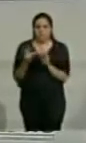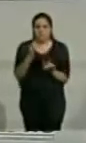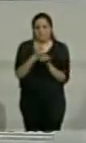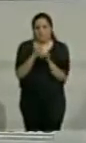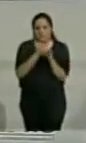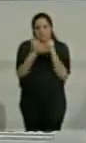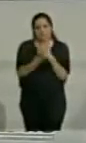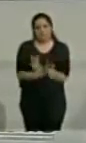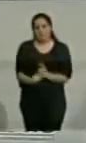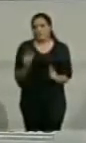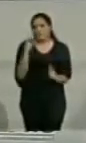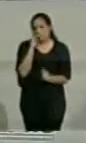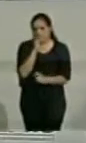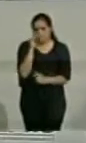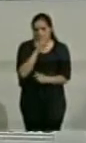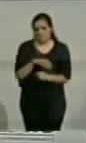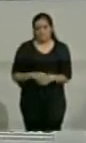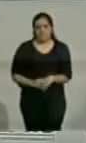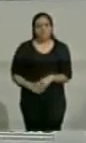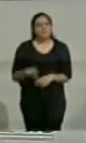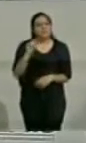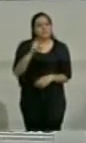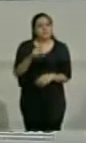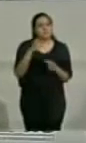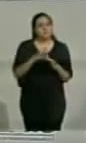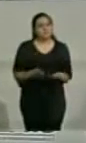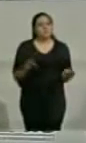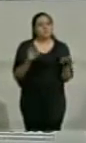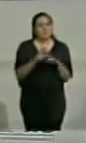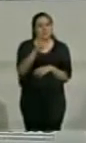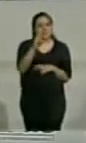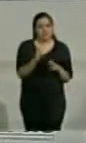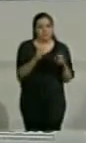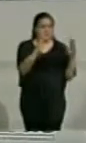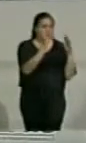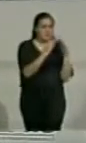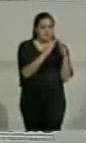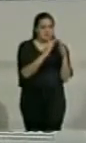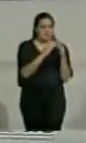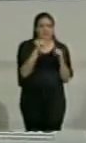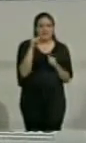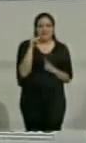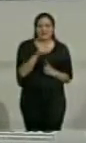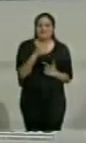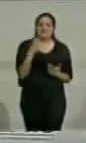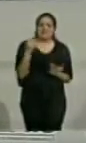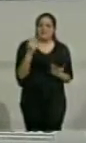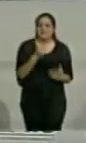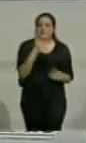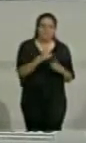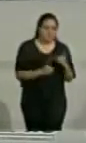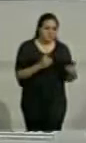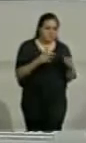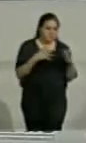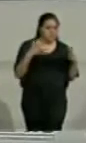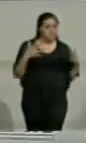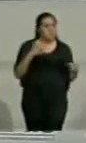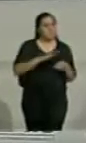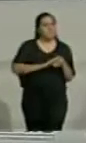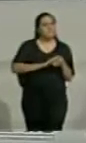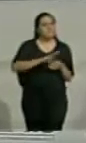Y también es importante el tema de la vivienda. En cuanto a la vivienda, hay que tener un desarrollo y un crecimiento de una